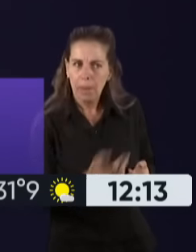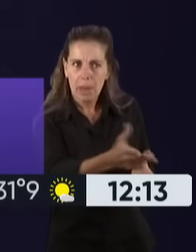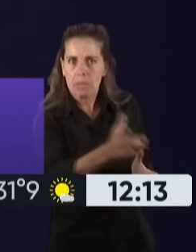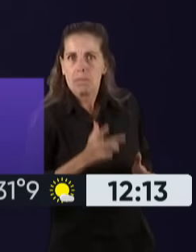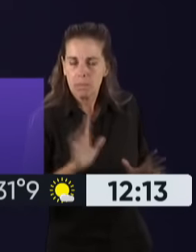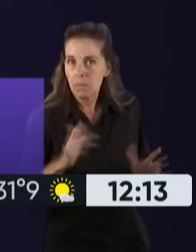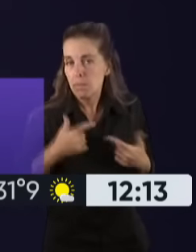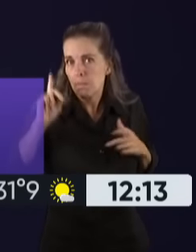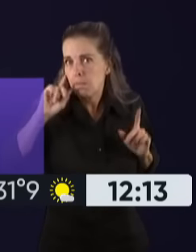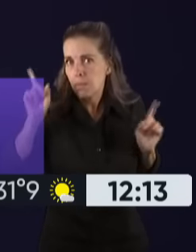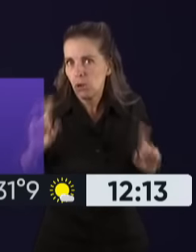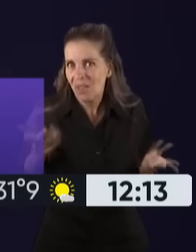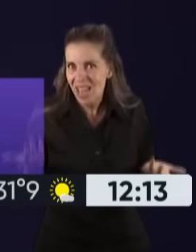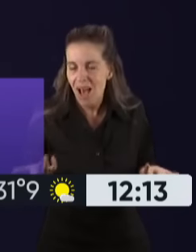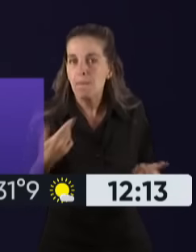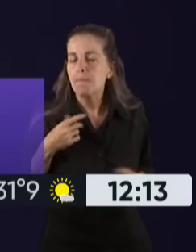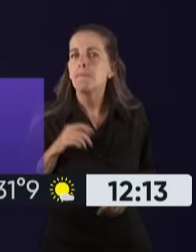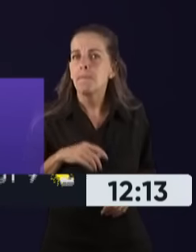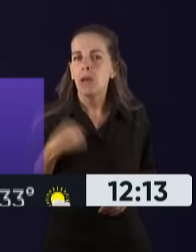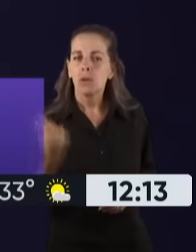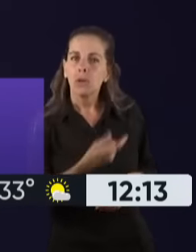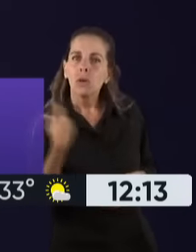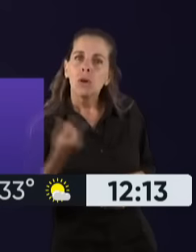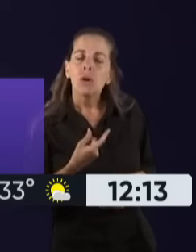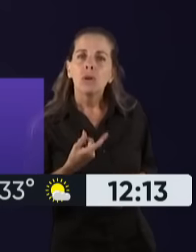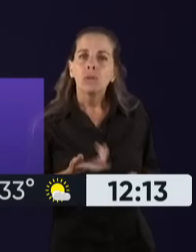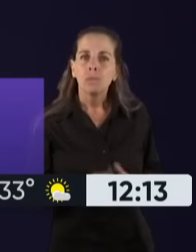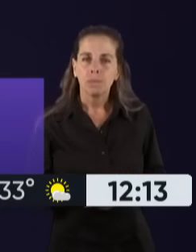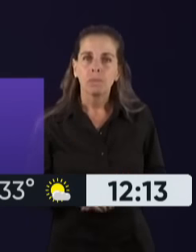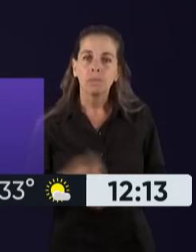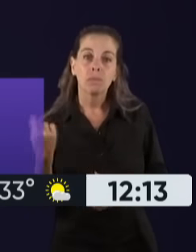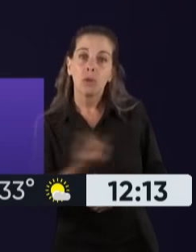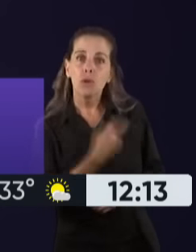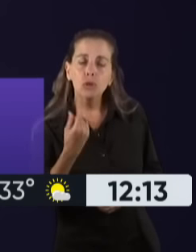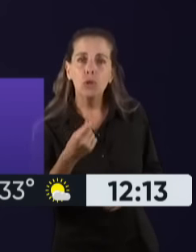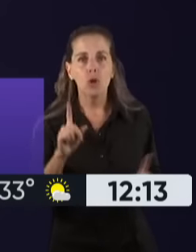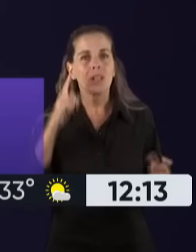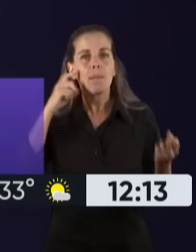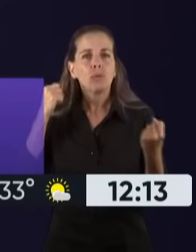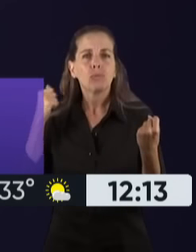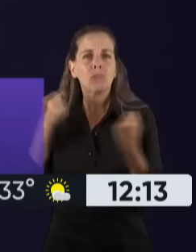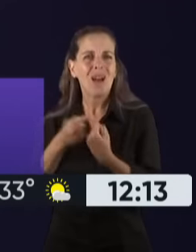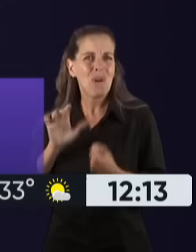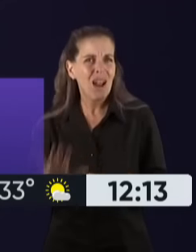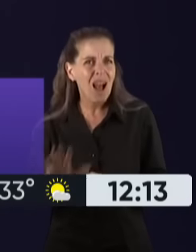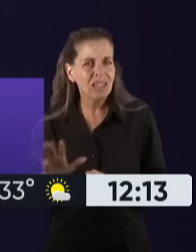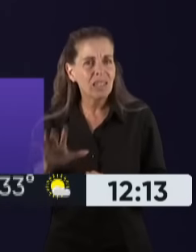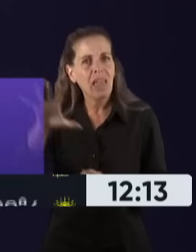hipótesis eh nosotros estamos eh absolutamente en contra de